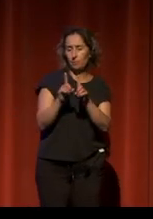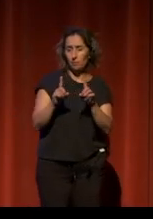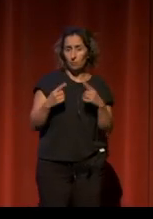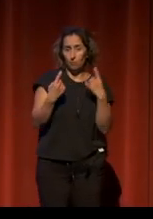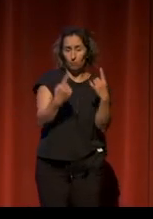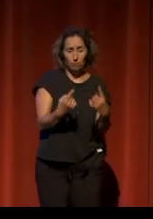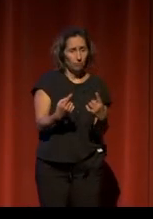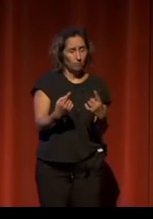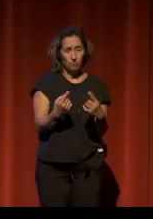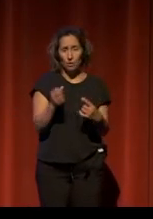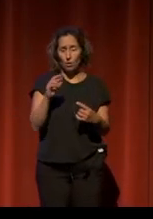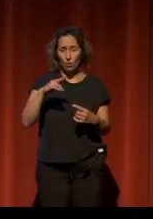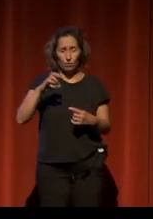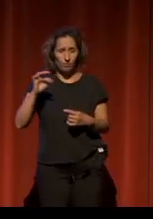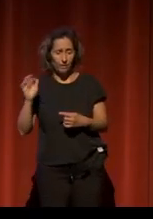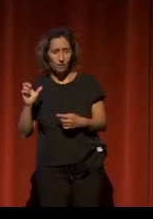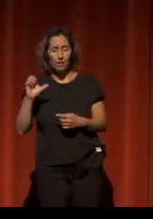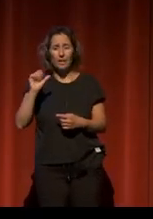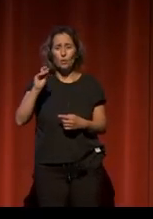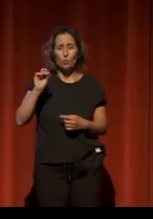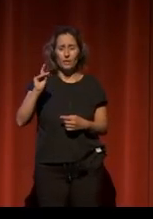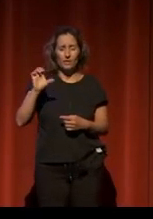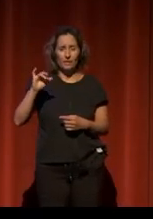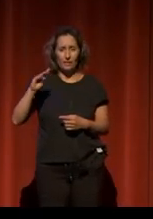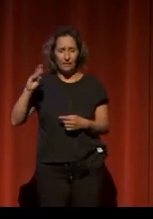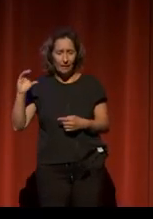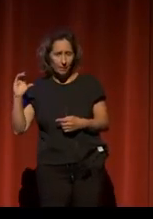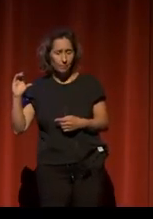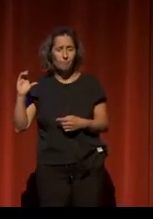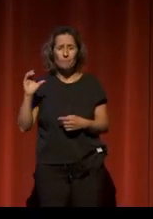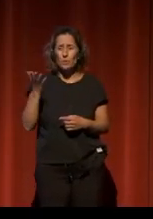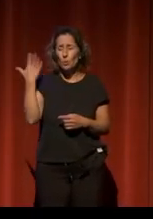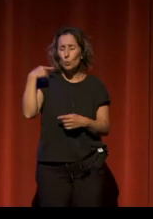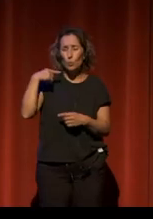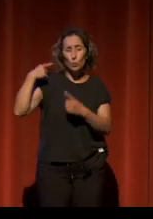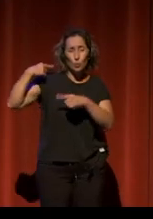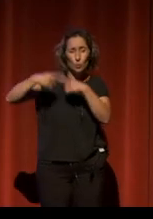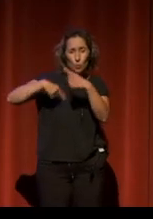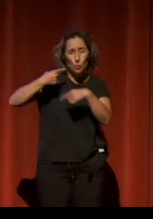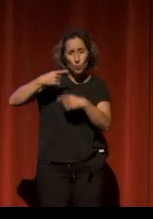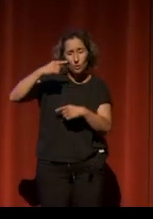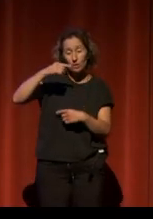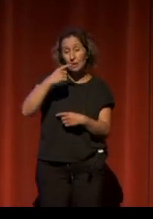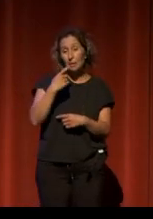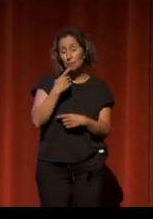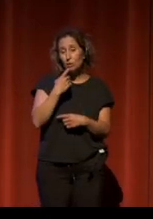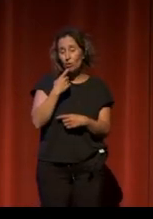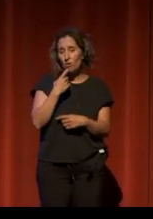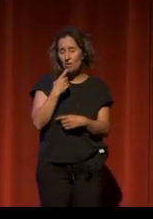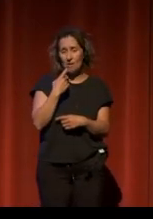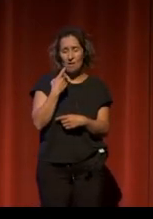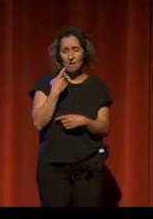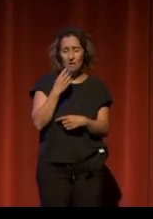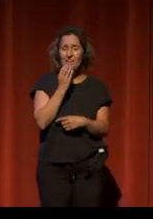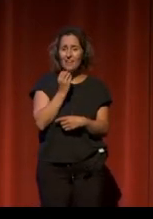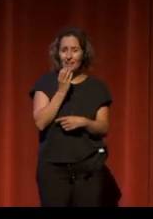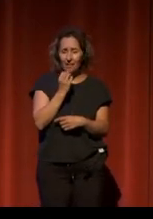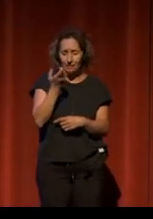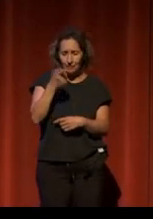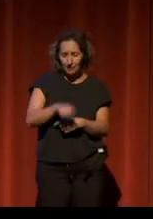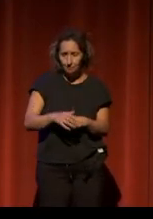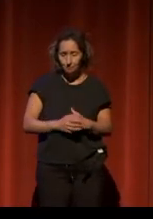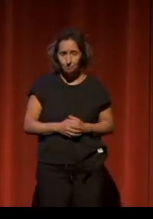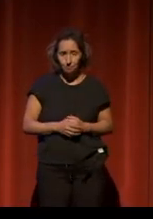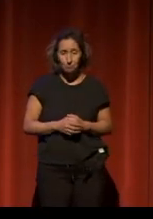orfeo eurídice en la eh tradición griega no en la mitología griega no Entonces ni siquiera esta idea